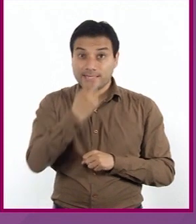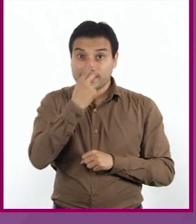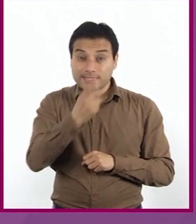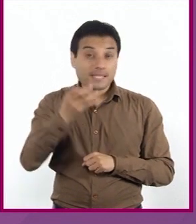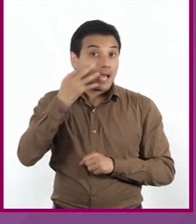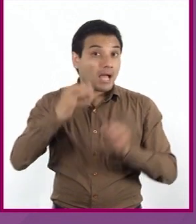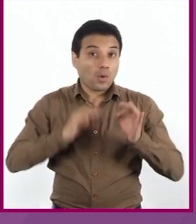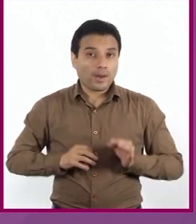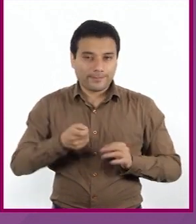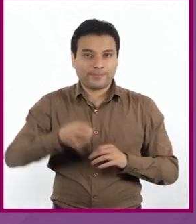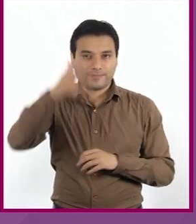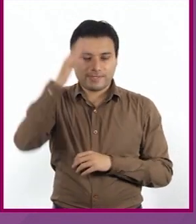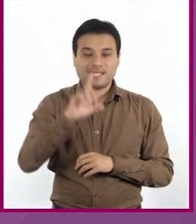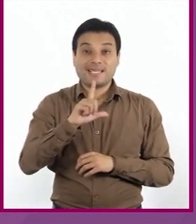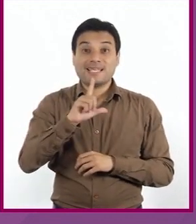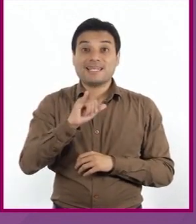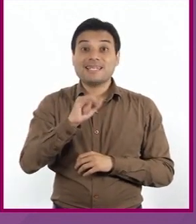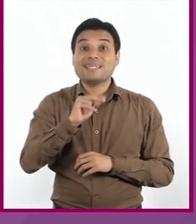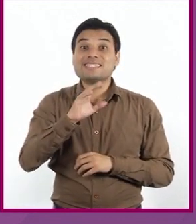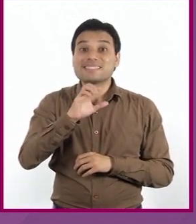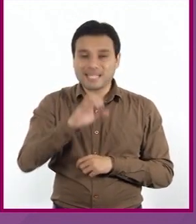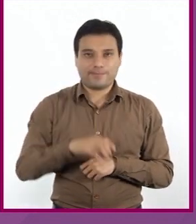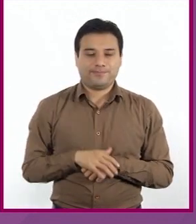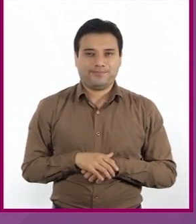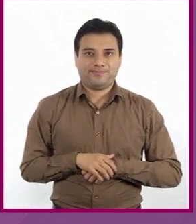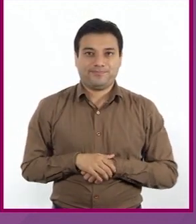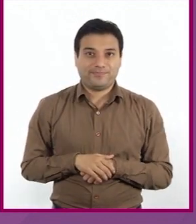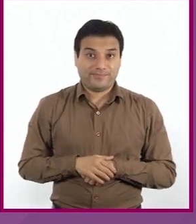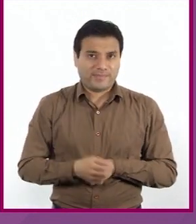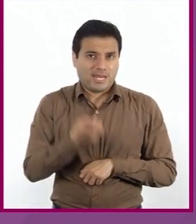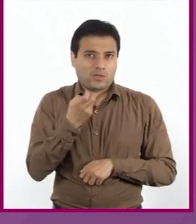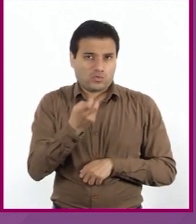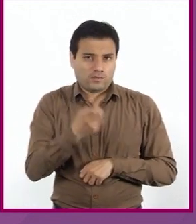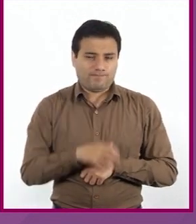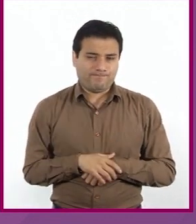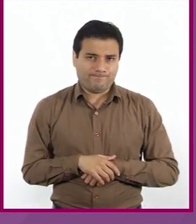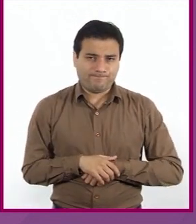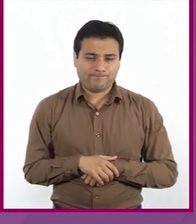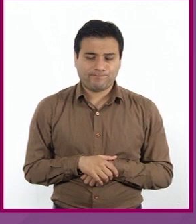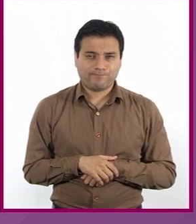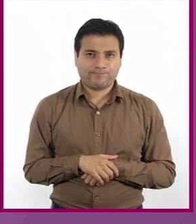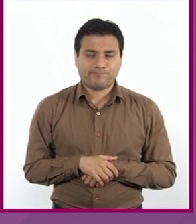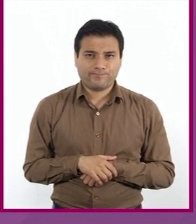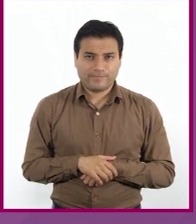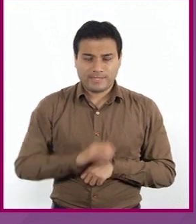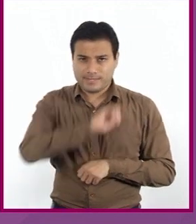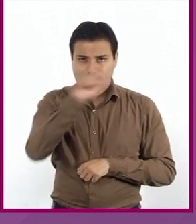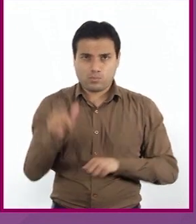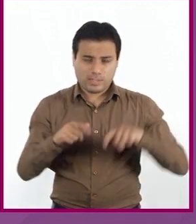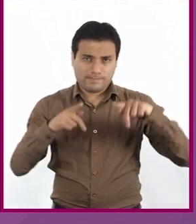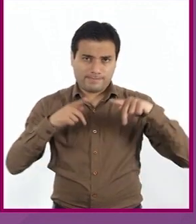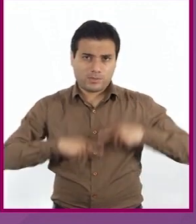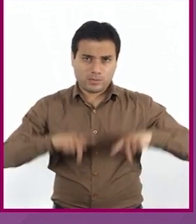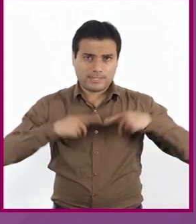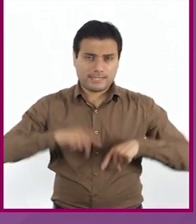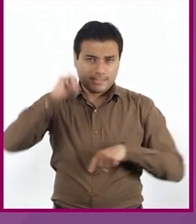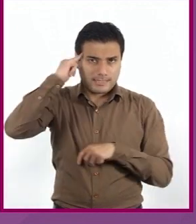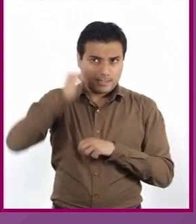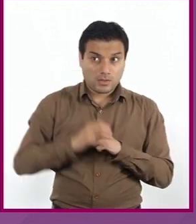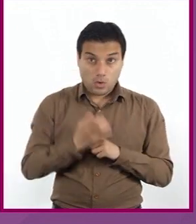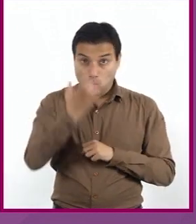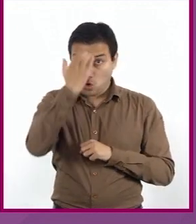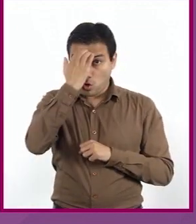jaguar en lugar de tecuani, su denominación en náhuatl, y los indígenas, como no conocían